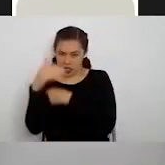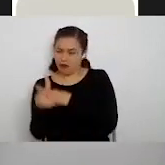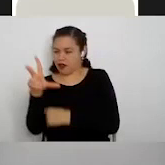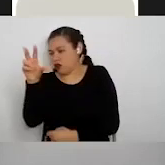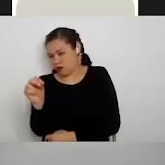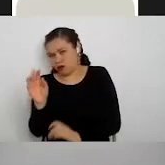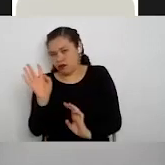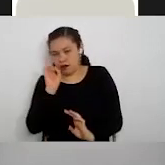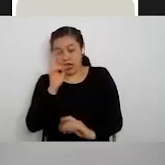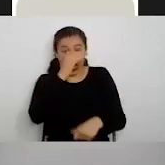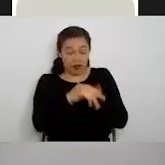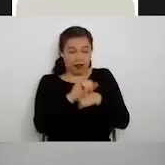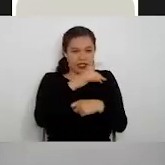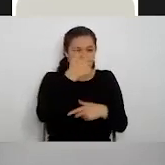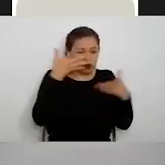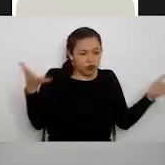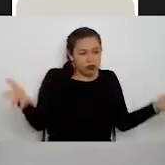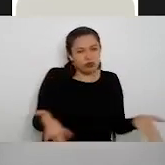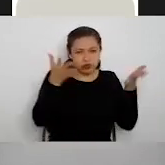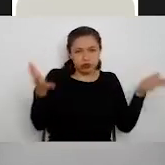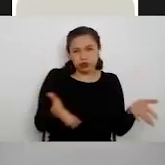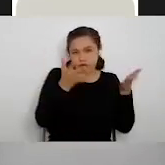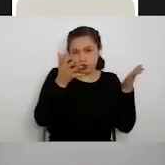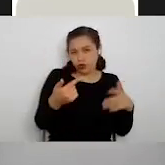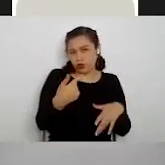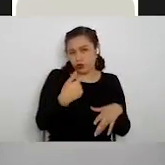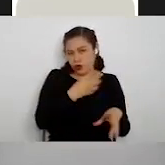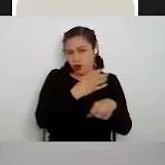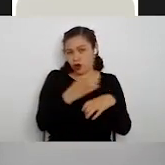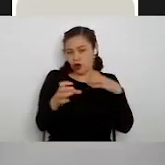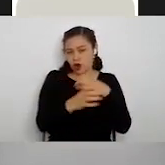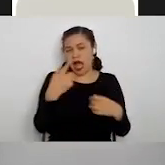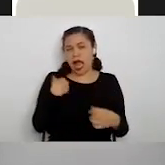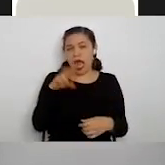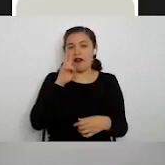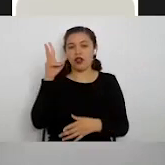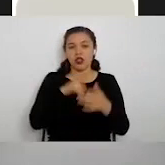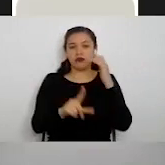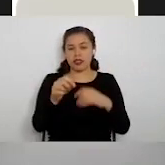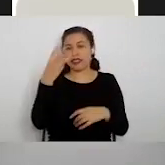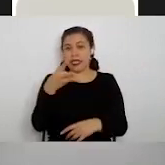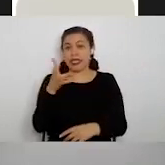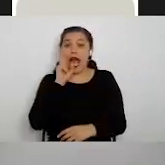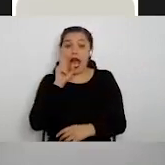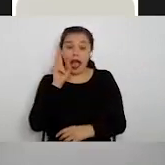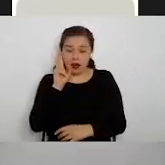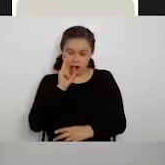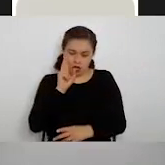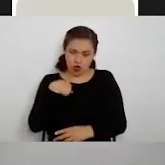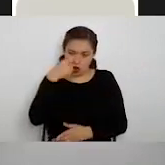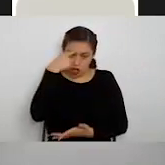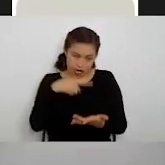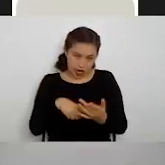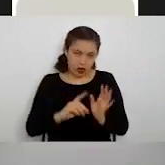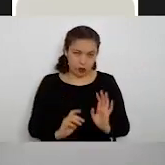de impulso a las economías. Son cosas que yo creo que muy probablemente las vamos a ver en el 2023. Esto es lo que